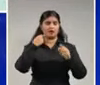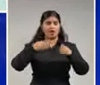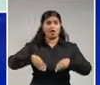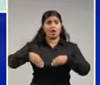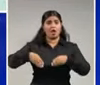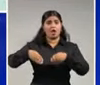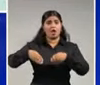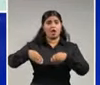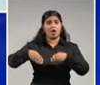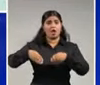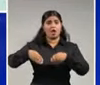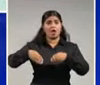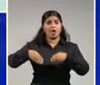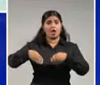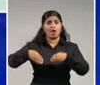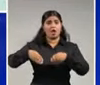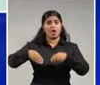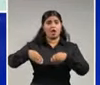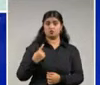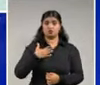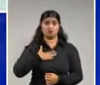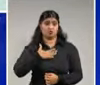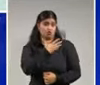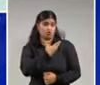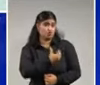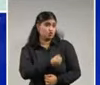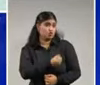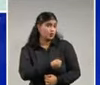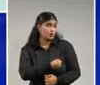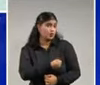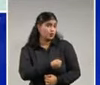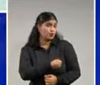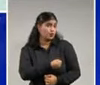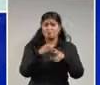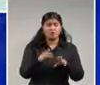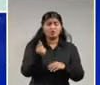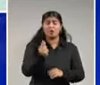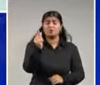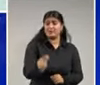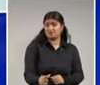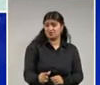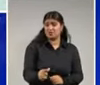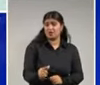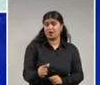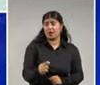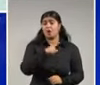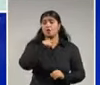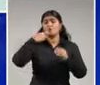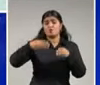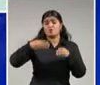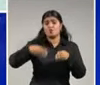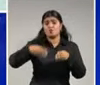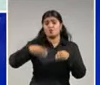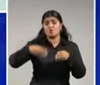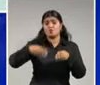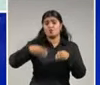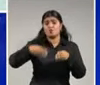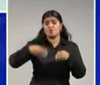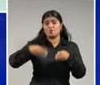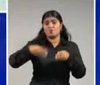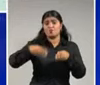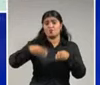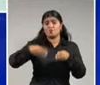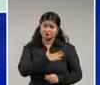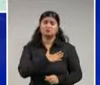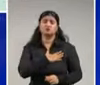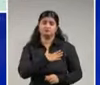importancia. Eso realmente siempre lo lamentamos mucho y damos las condolencias a sus familiares y amistades,